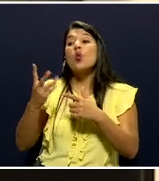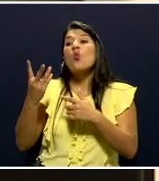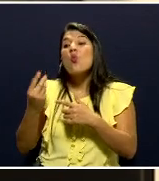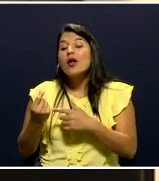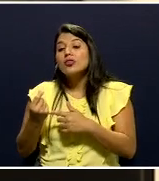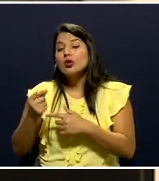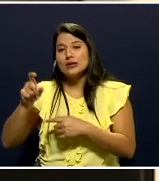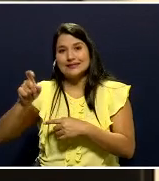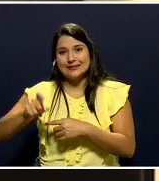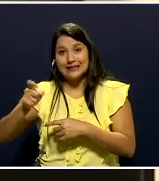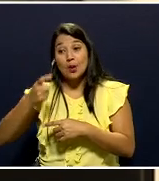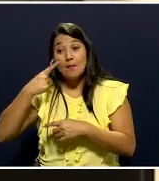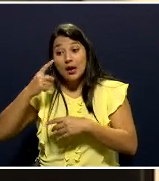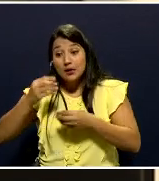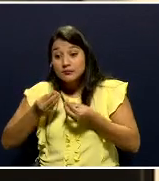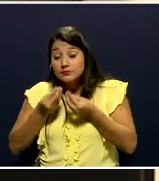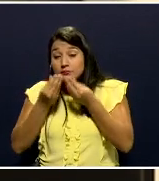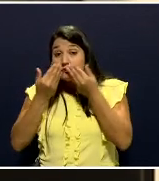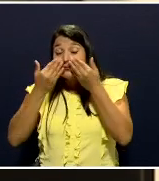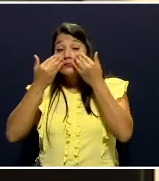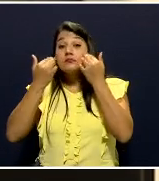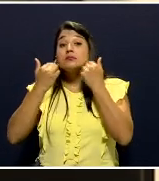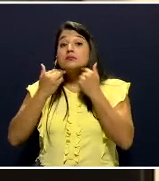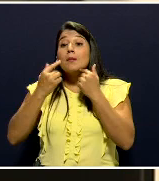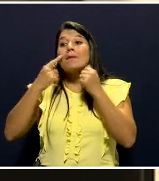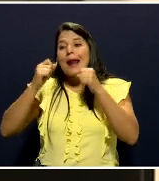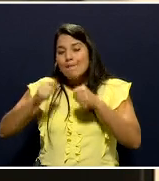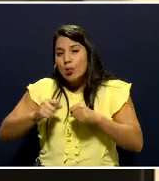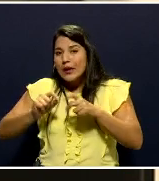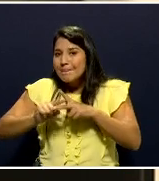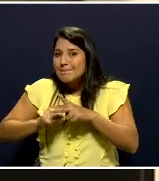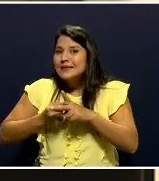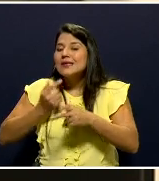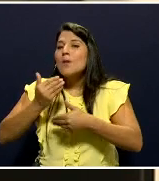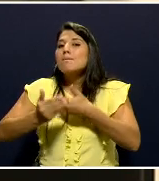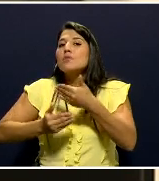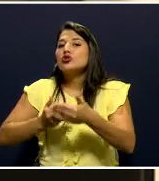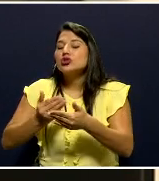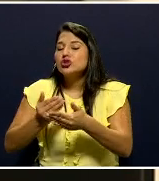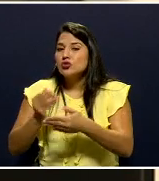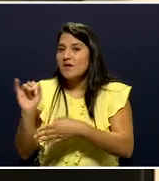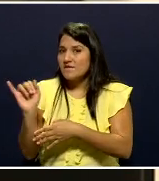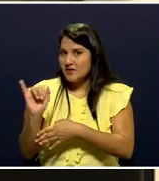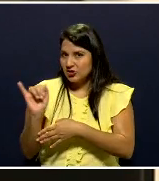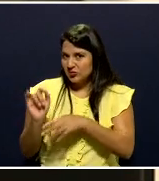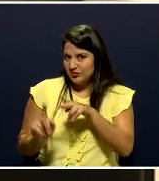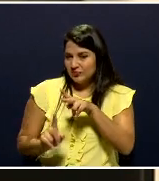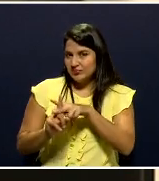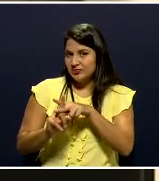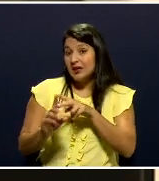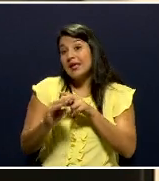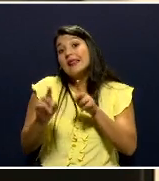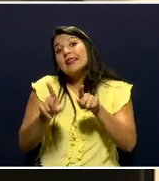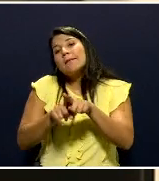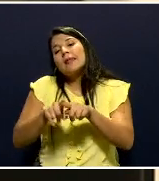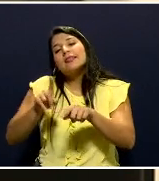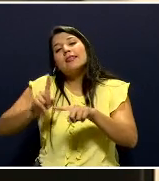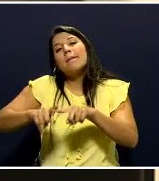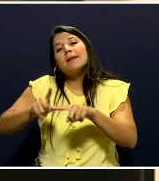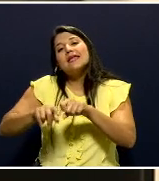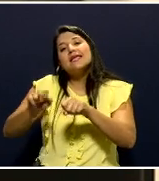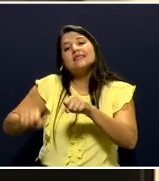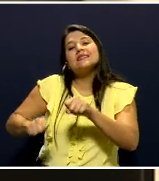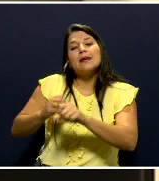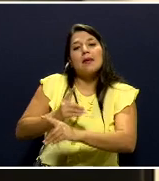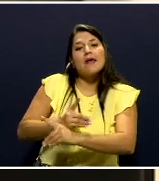iniciar el proceso infeccioso. Y también va a depender, sin duda alguna, de la condición inmunológica que tenga una persona. Entonces,